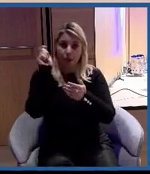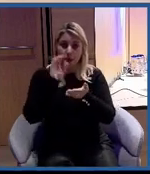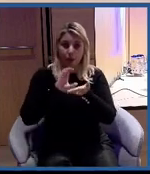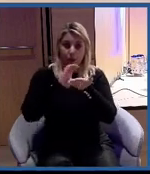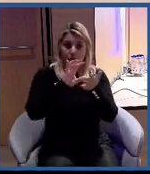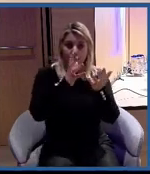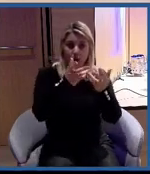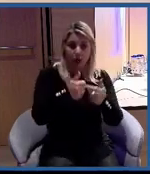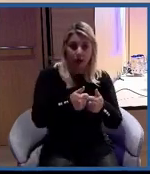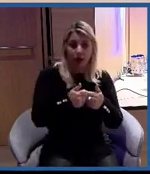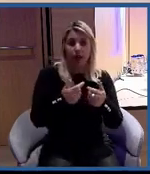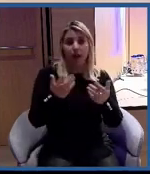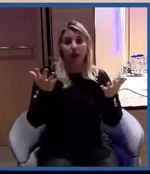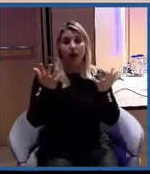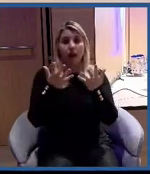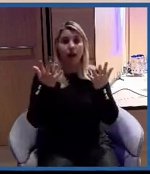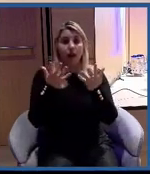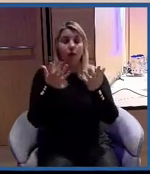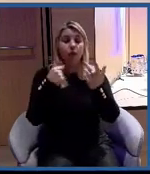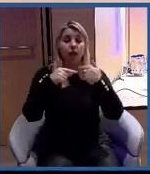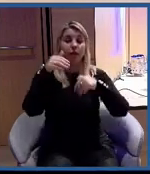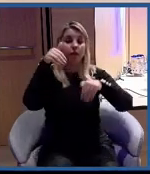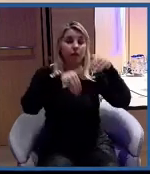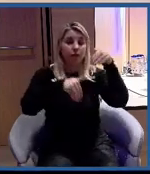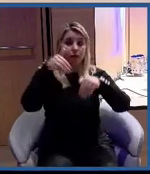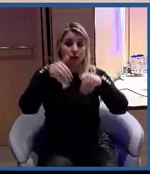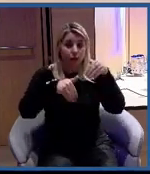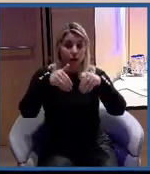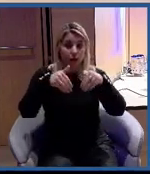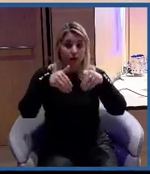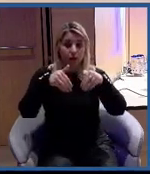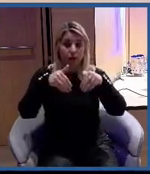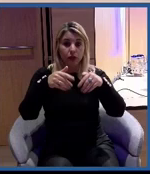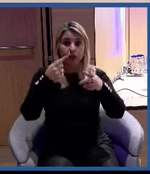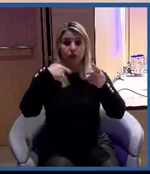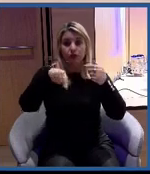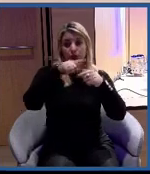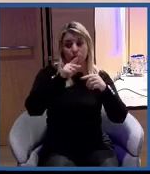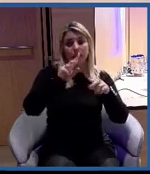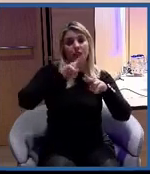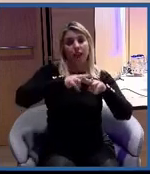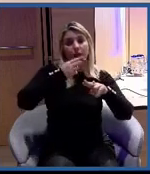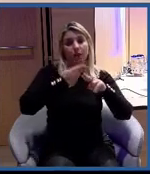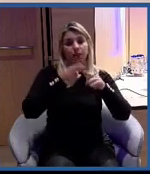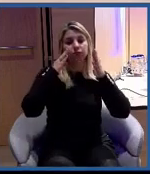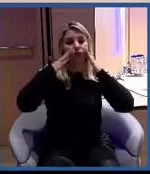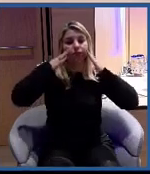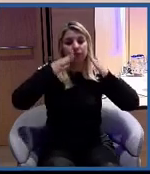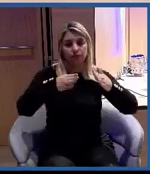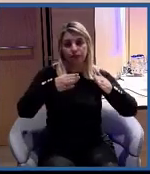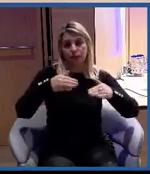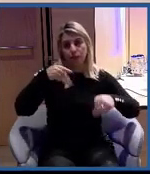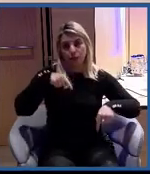de Nicho y ahorita en la cobertura electoral no nos centramos otra vez en las